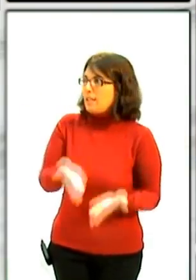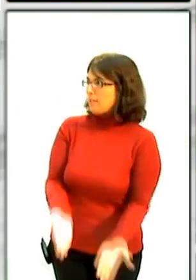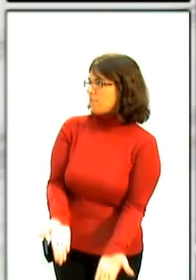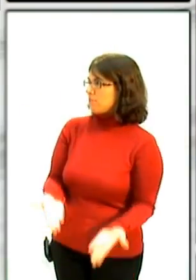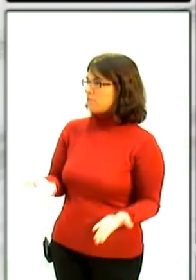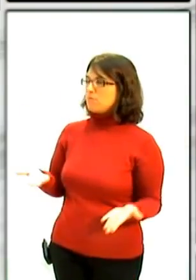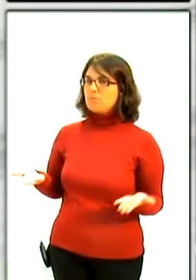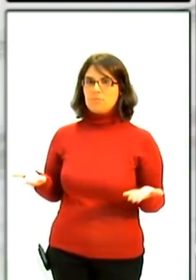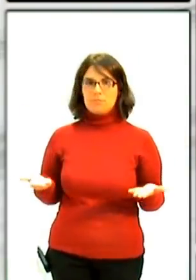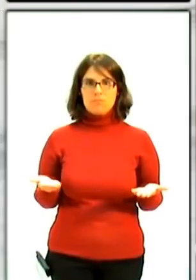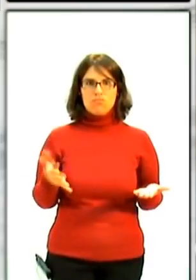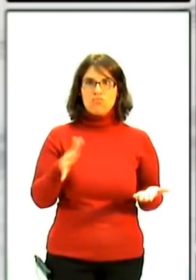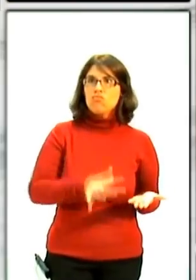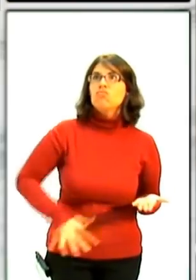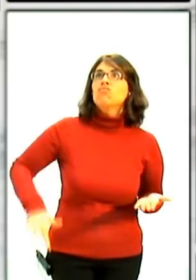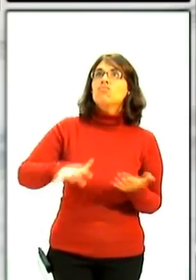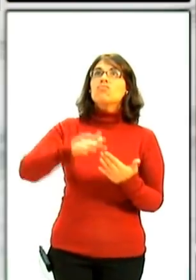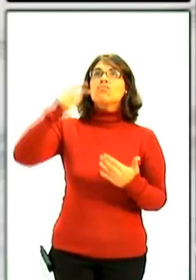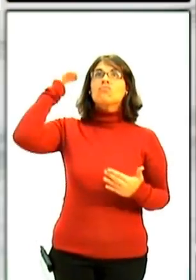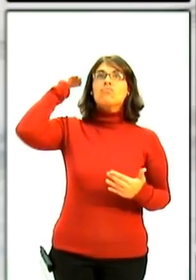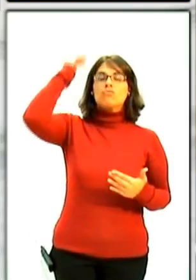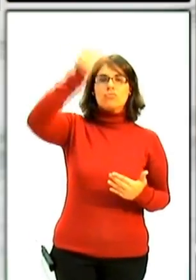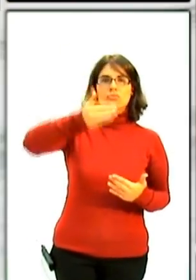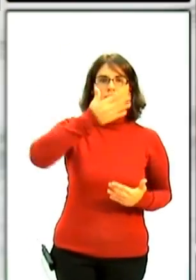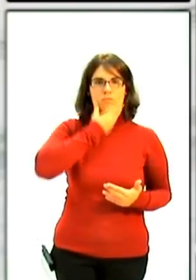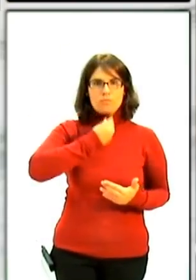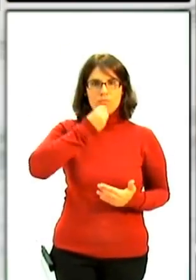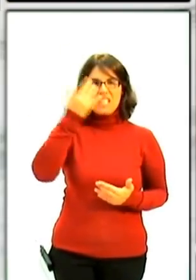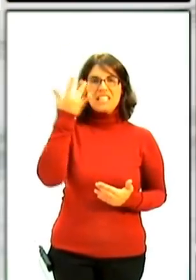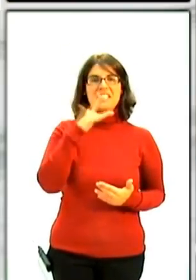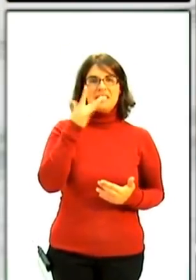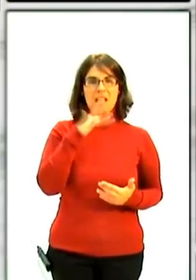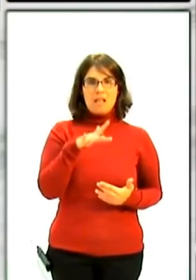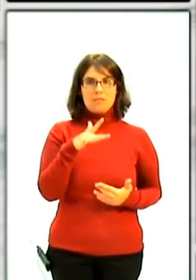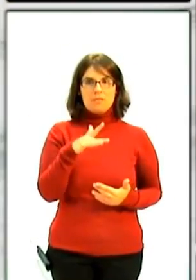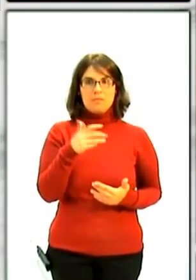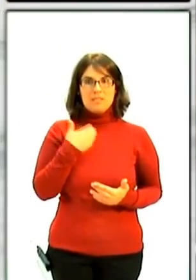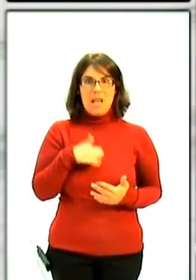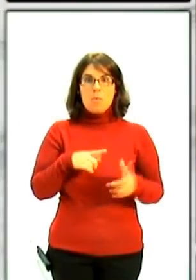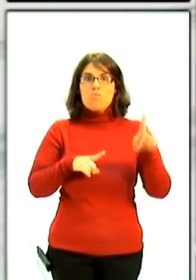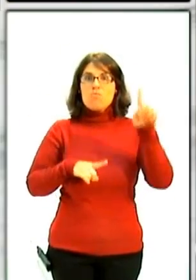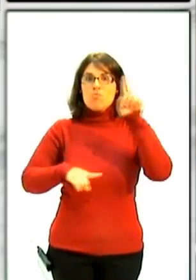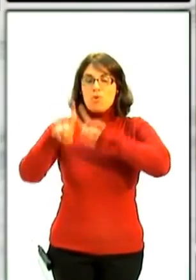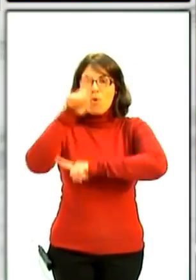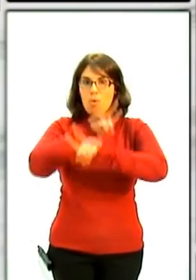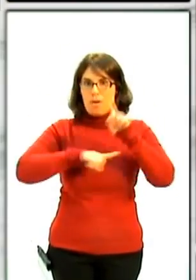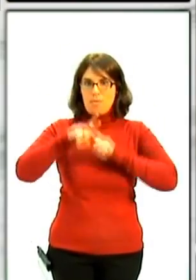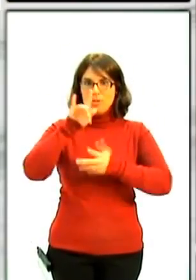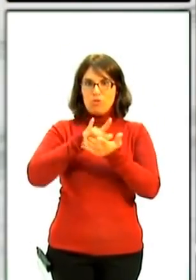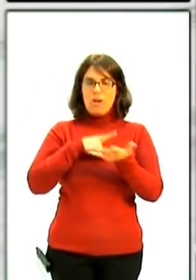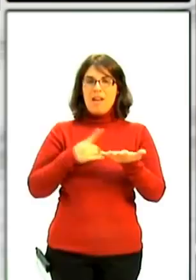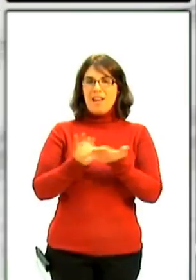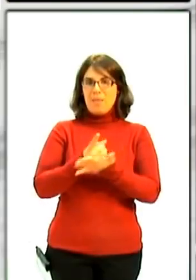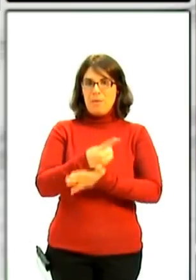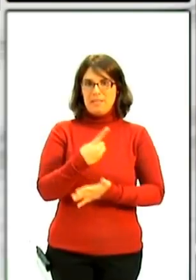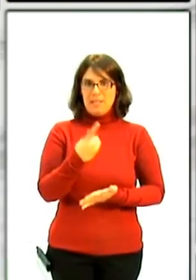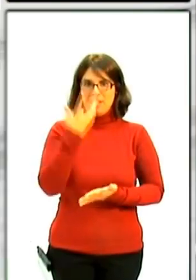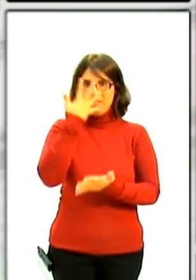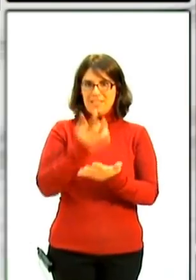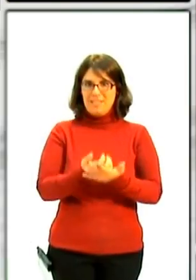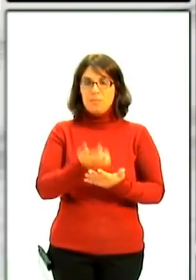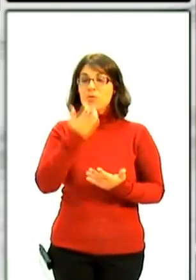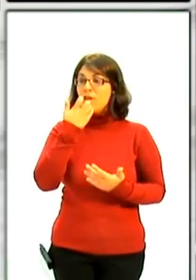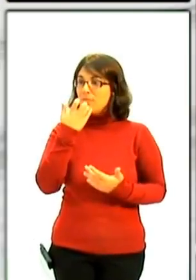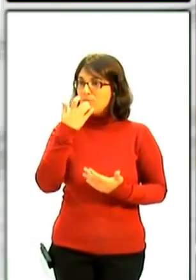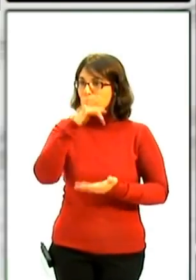cubre un precioso techo de cristal, ya hay problemas para tener recepción de GPS. Yo estaba en la